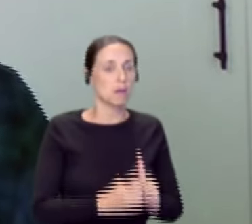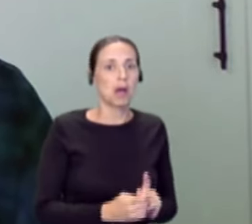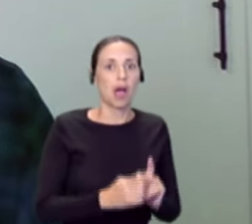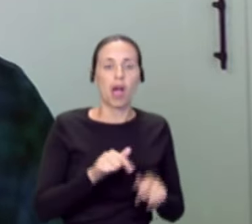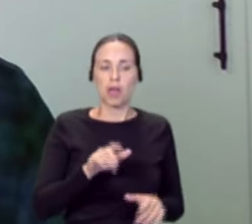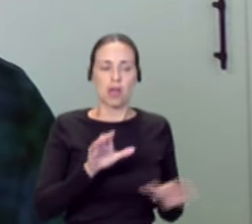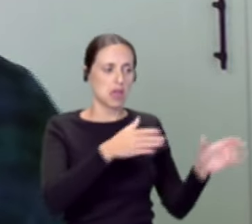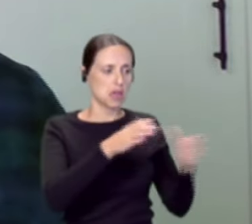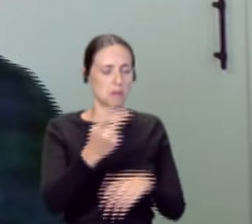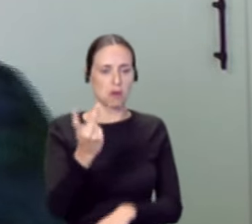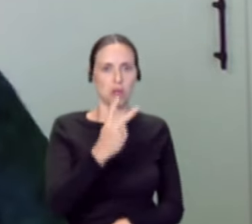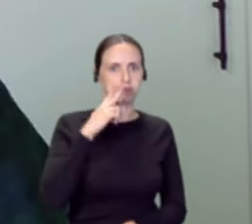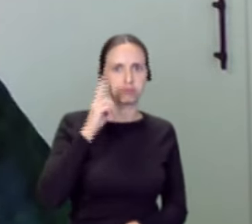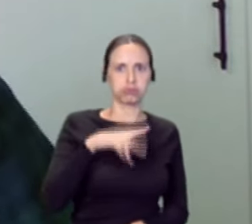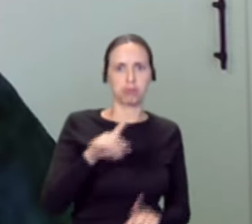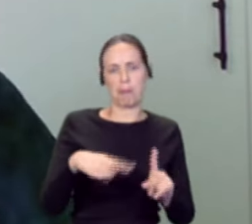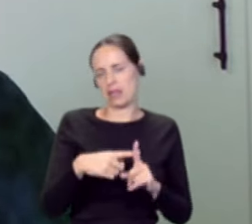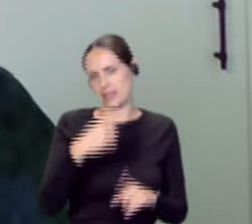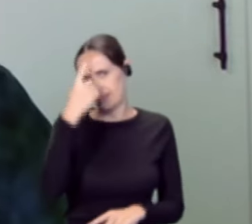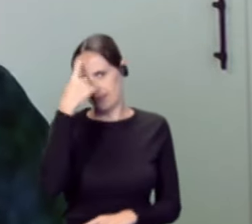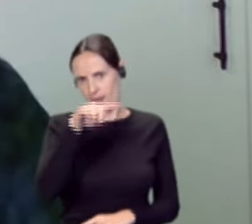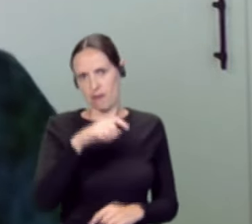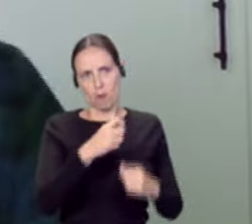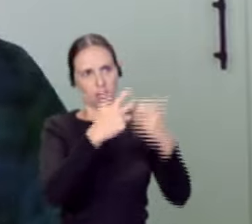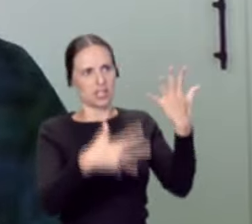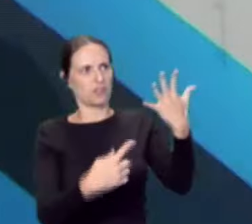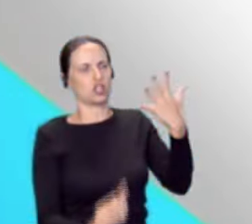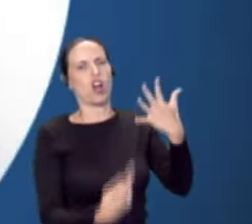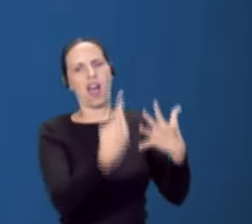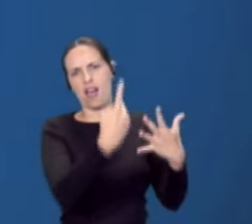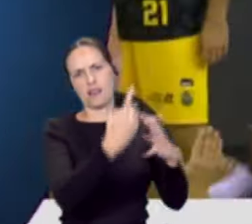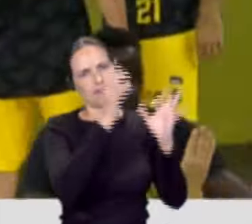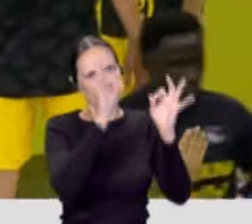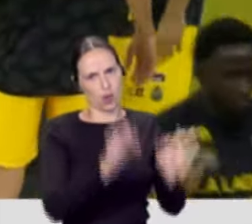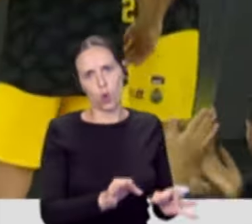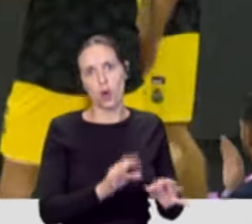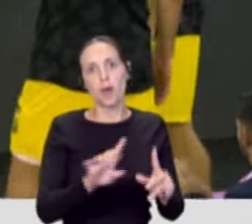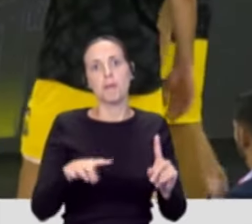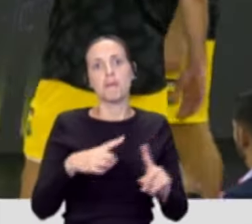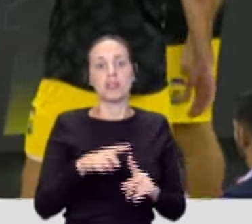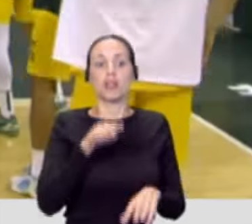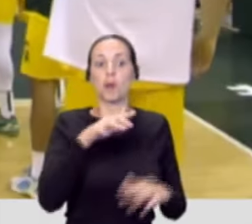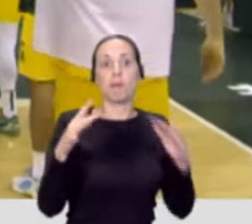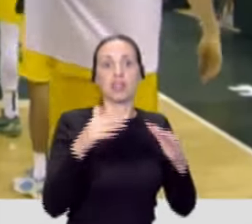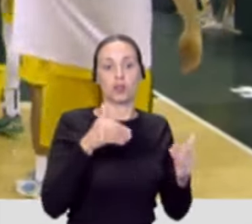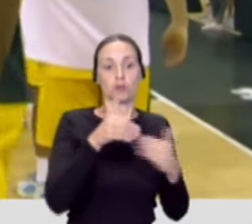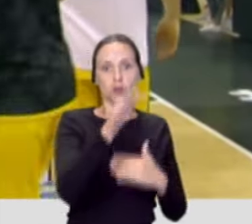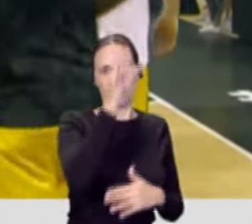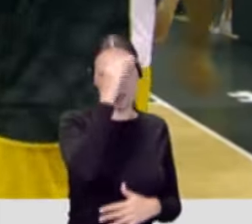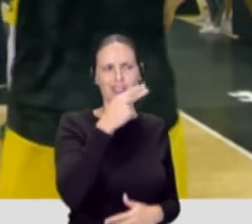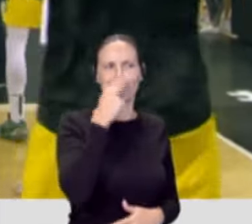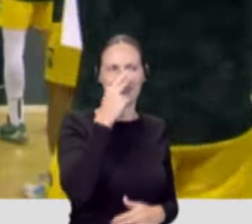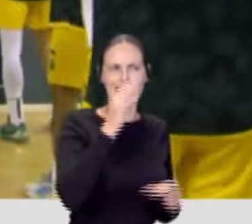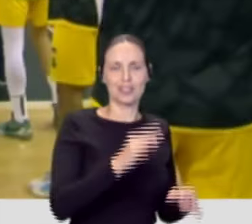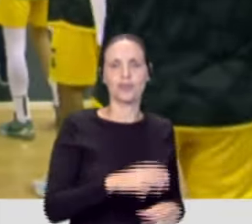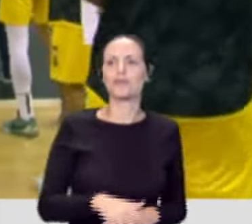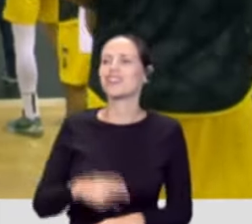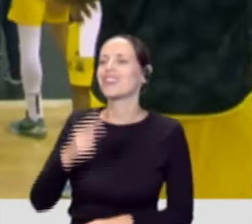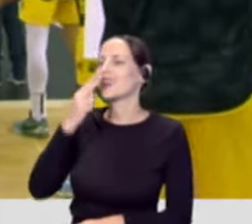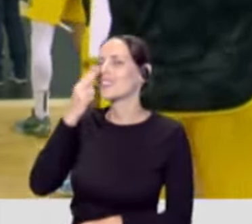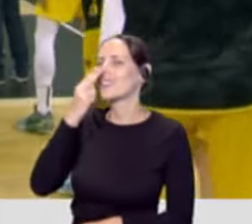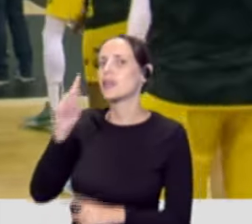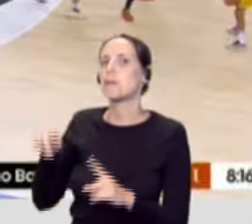dos equipos además que van a estar en la parte alta de la clasificación y dos equipos que yo creo que nos van a dejar un partido muy interesante este domingo. Interesante. ¿Y qué pasará por